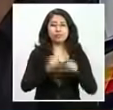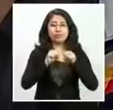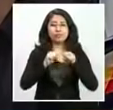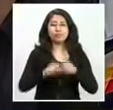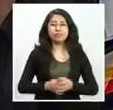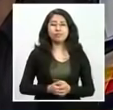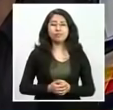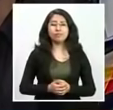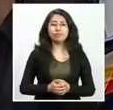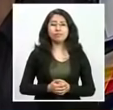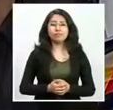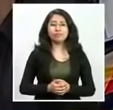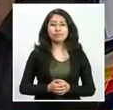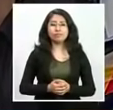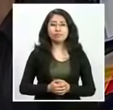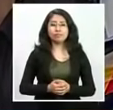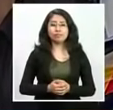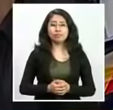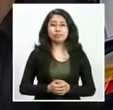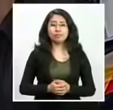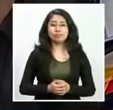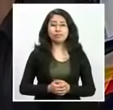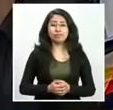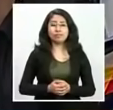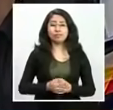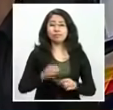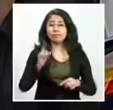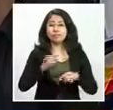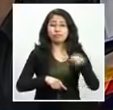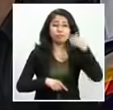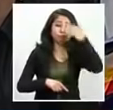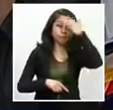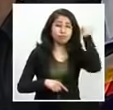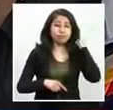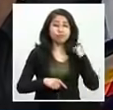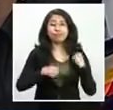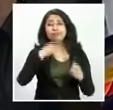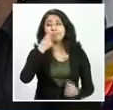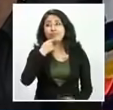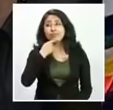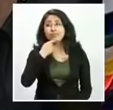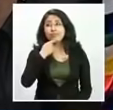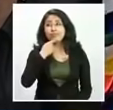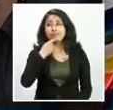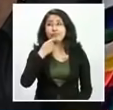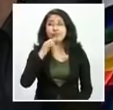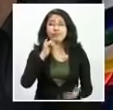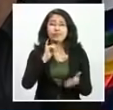boliviano. No puedo pasar por alto de mencionar que